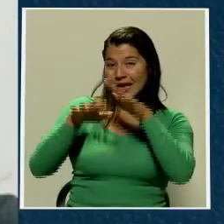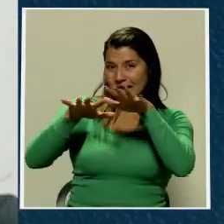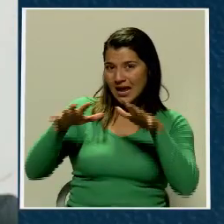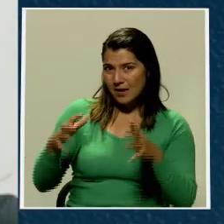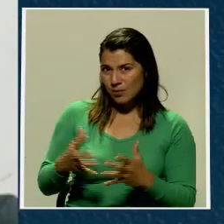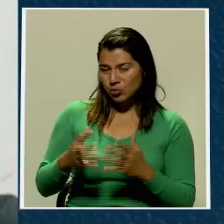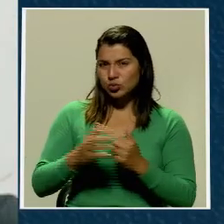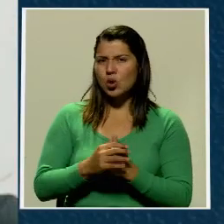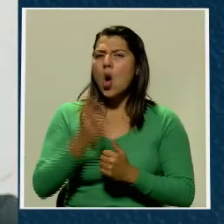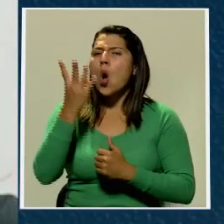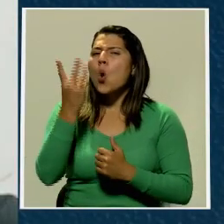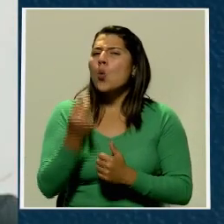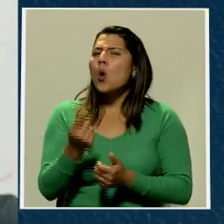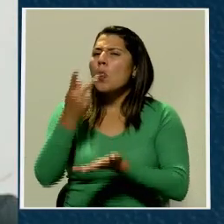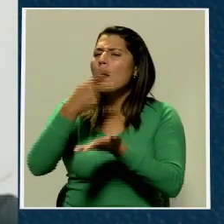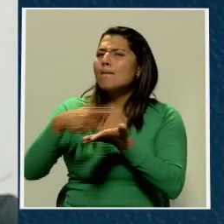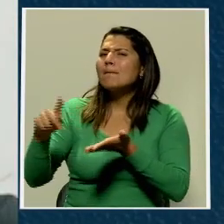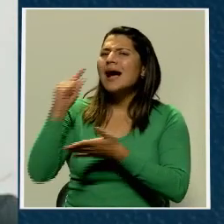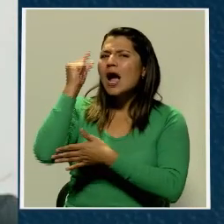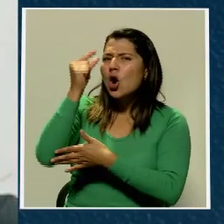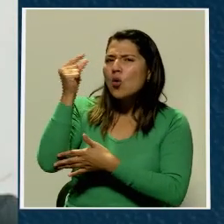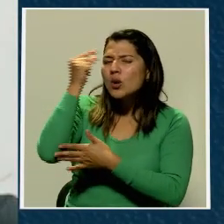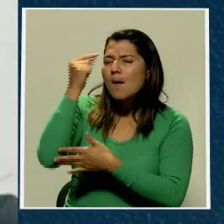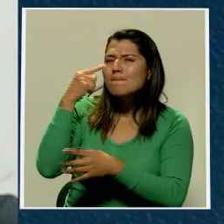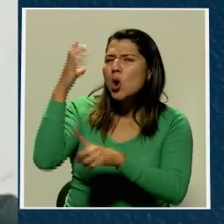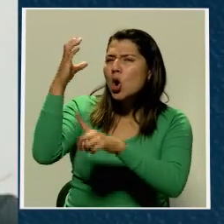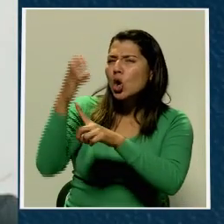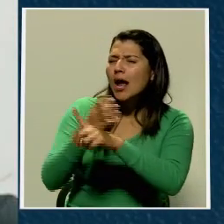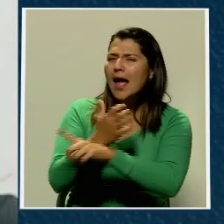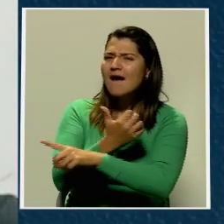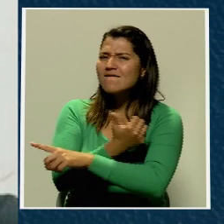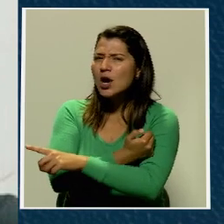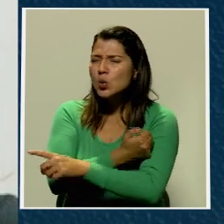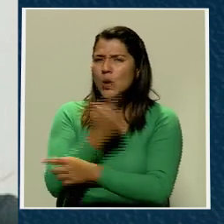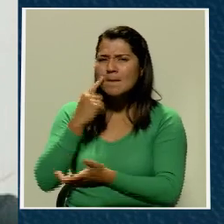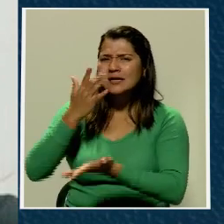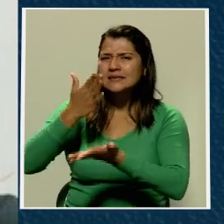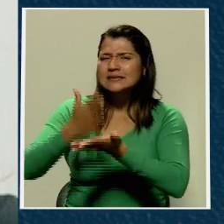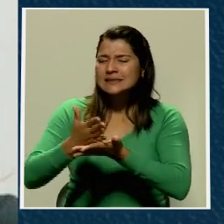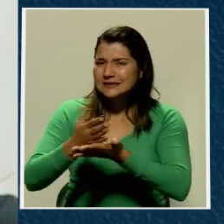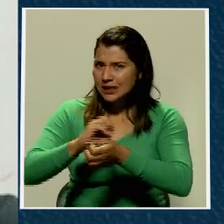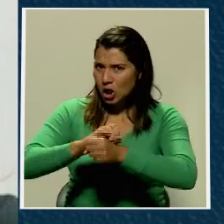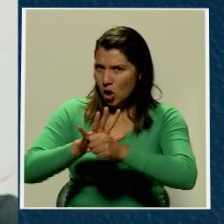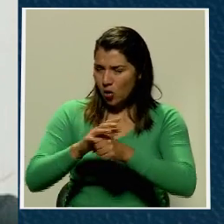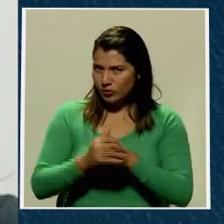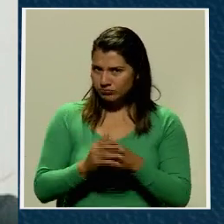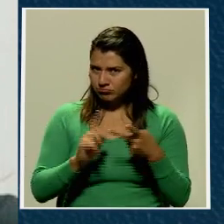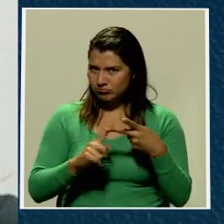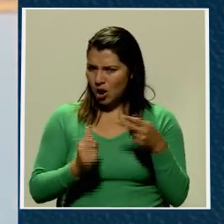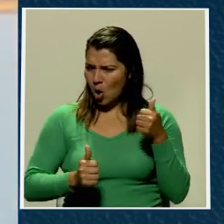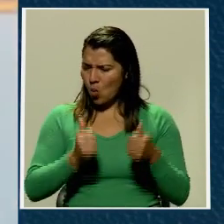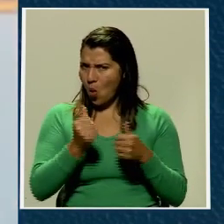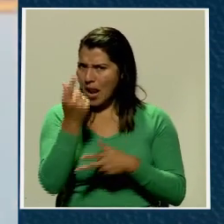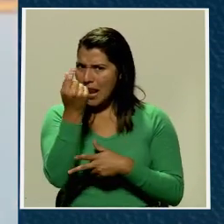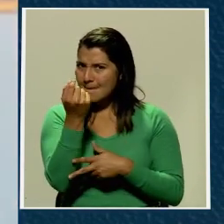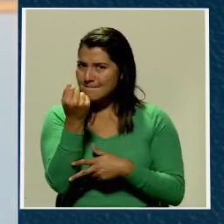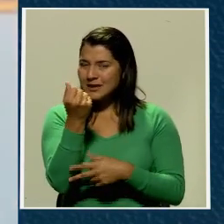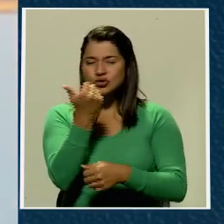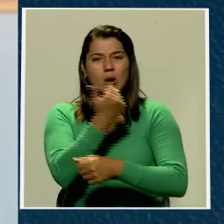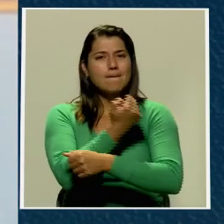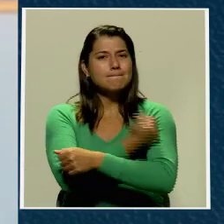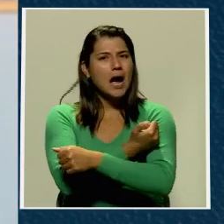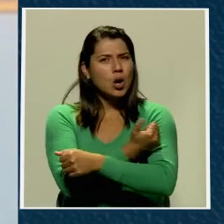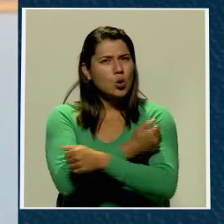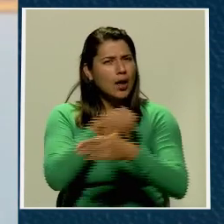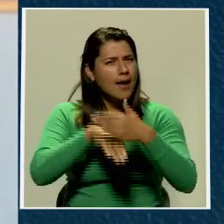están pagando los gobiernos por cada dosis de vacuna contra el COVID? ¿Cuál es el precio de las vacunas